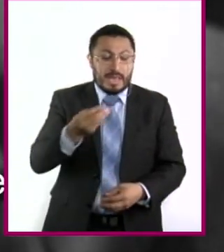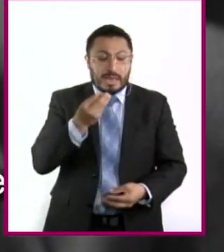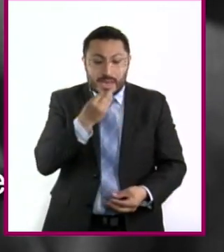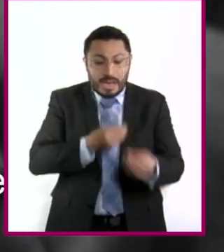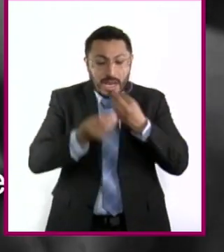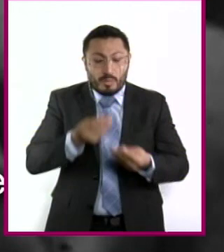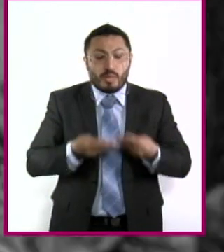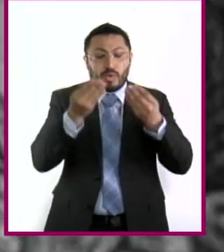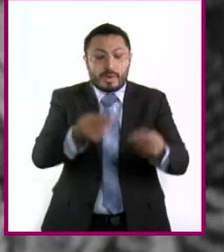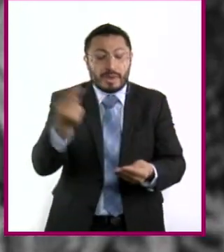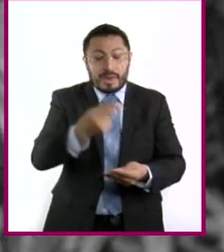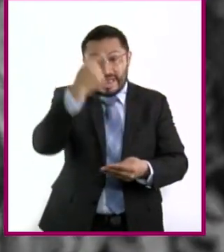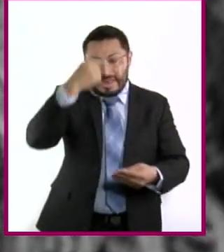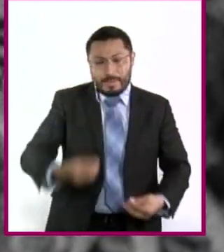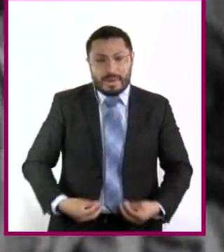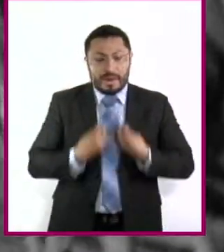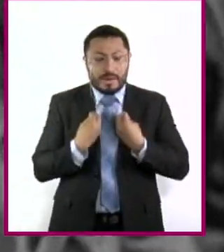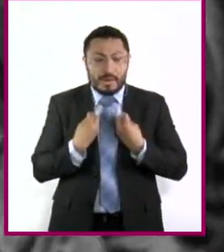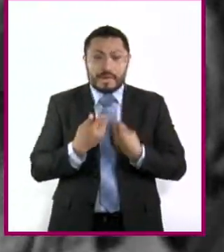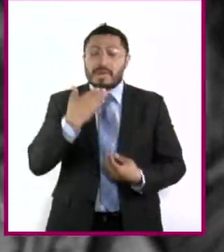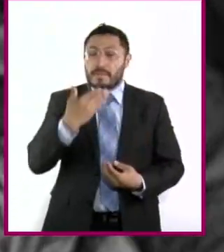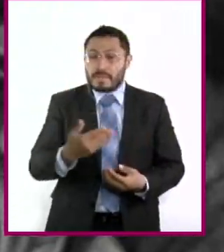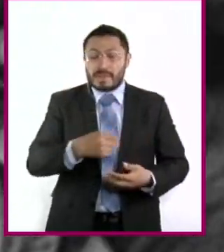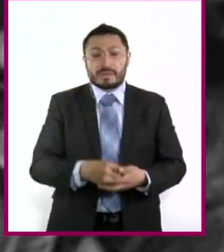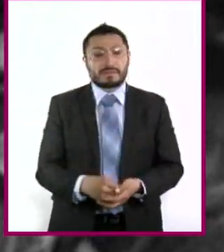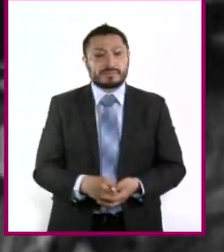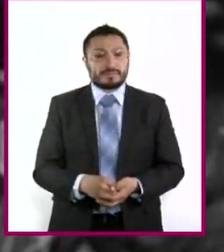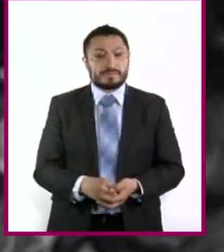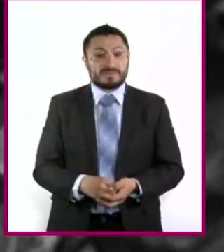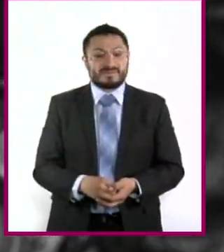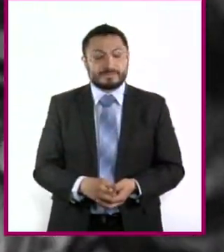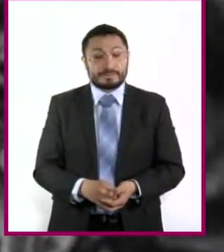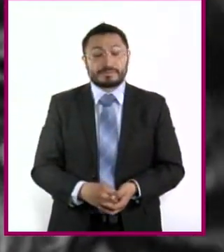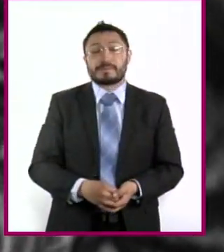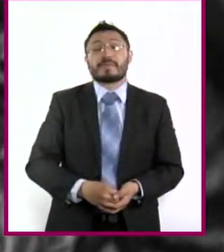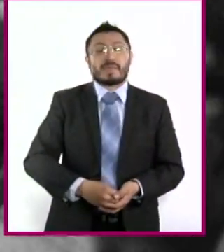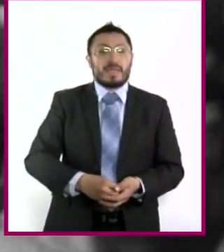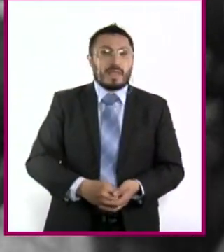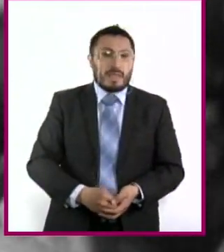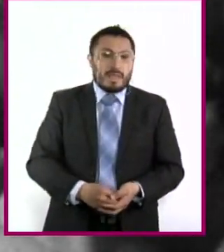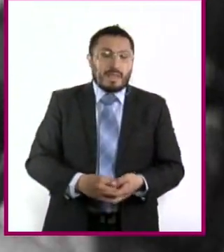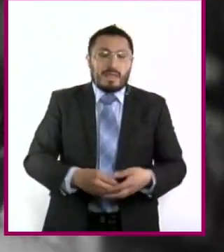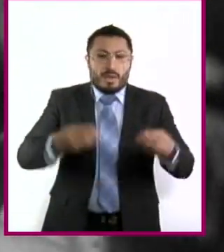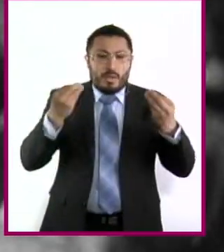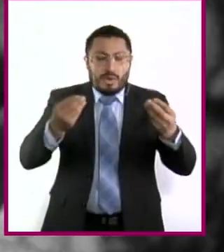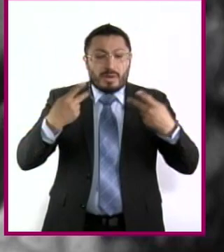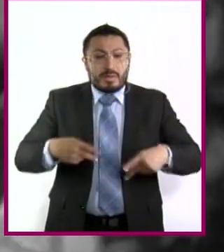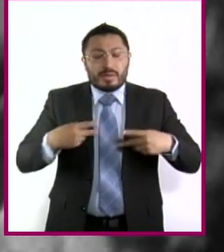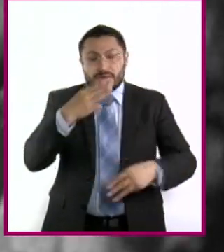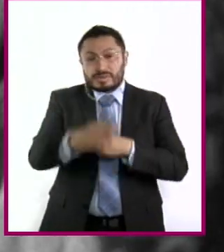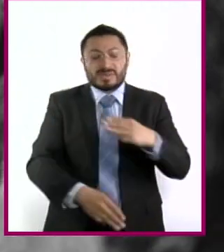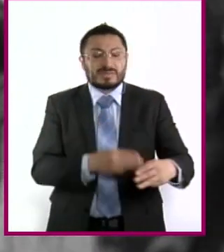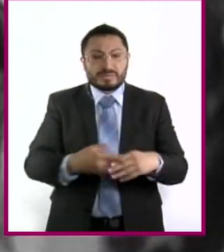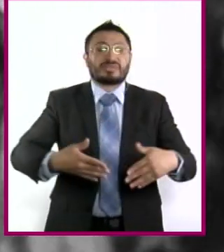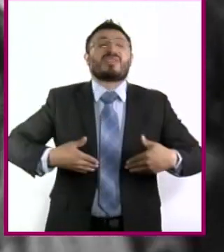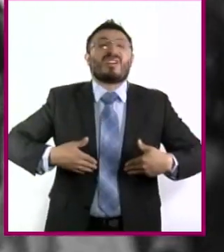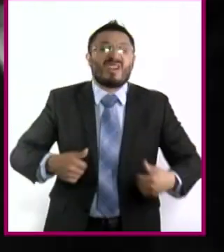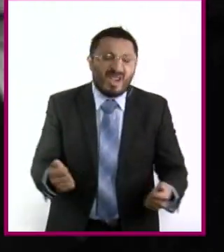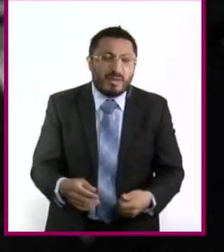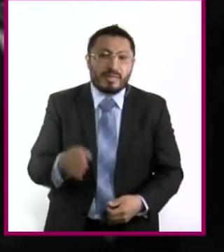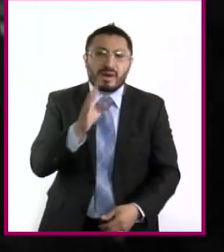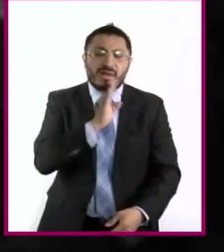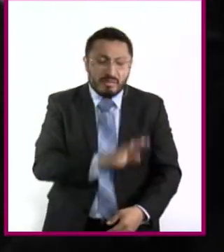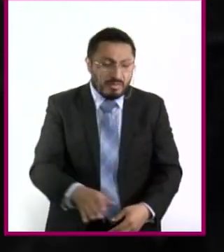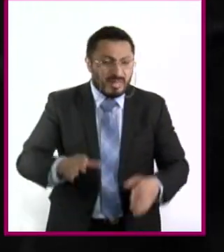needs to be really healthy. En ese momento, 1/3 de la población mundial sufría hambre y malnutrición. Aunque desde entonces